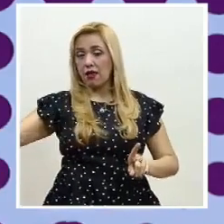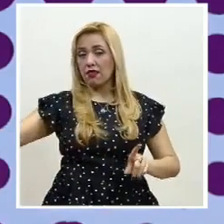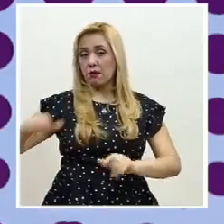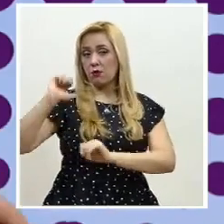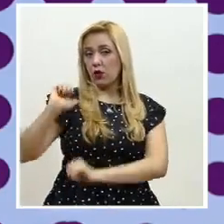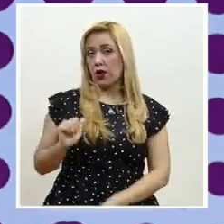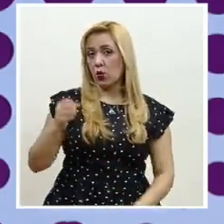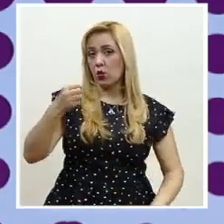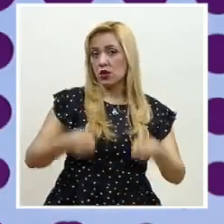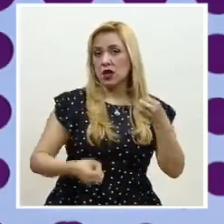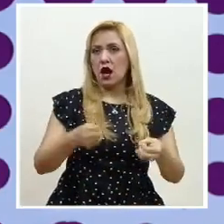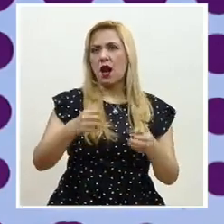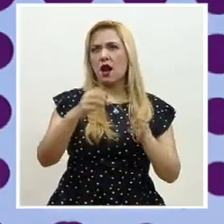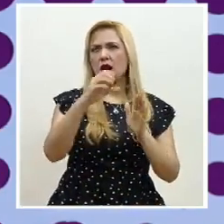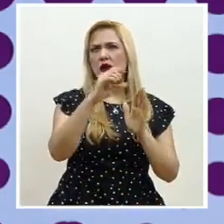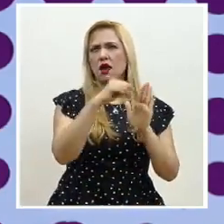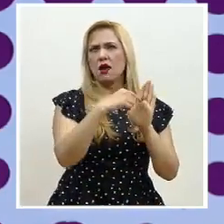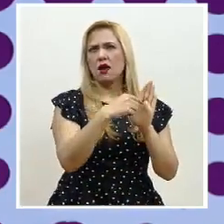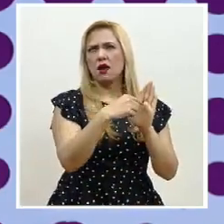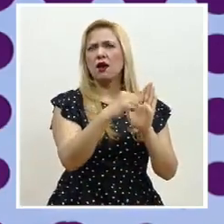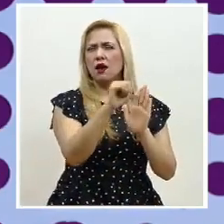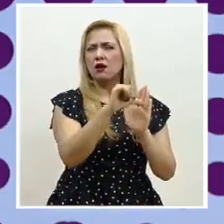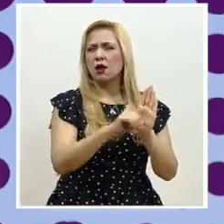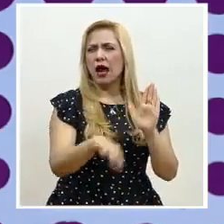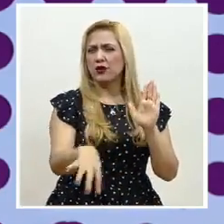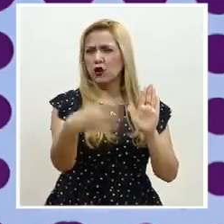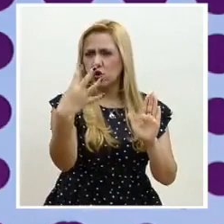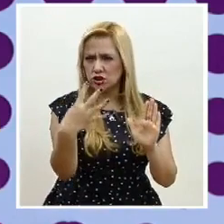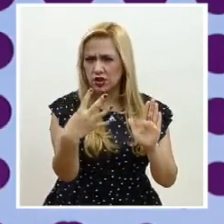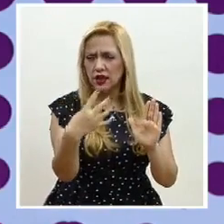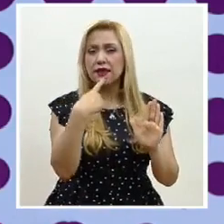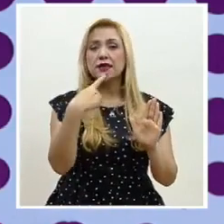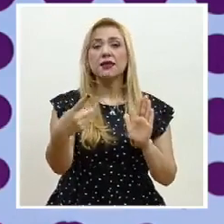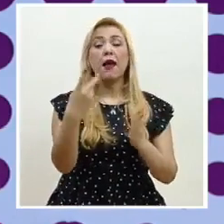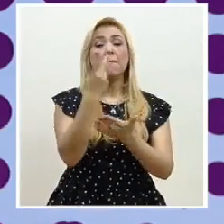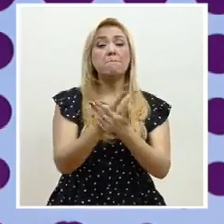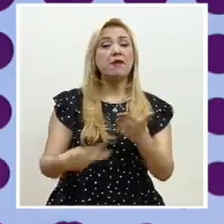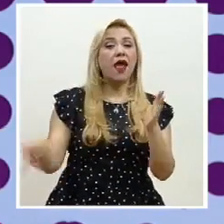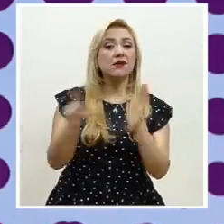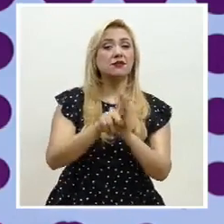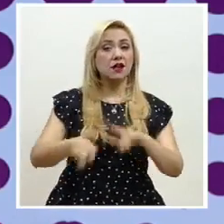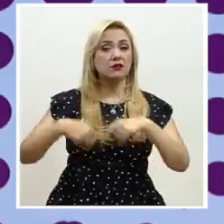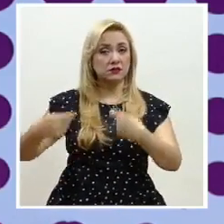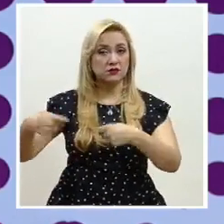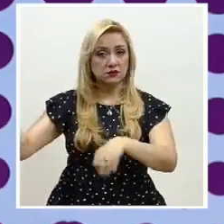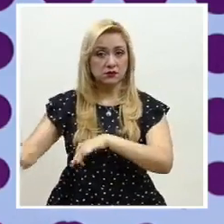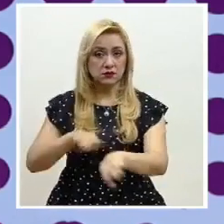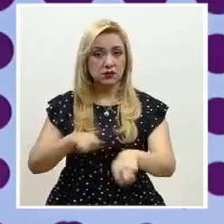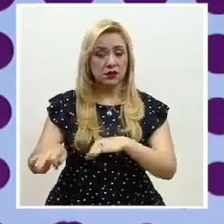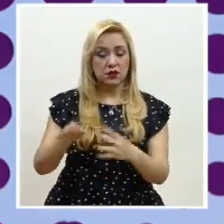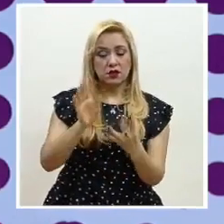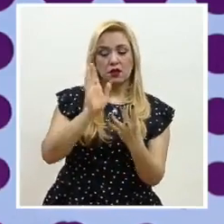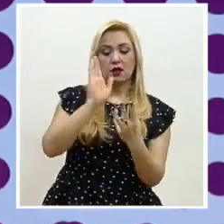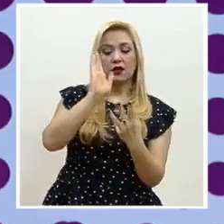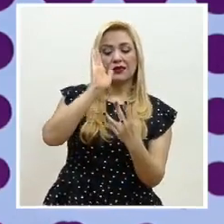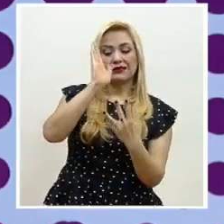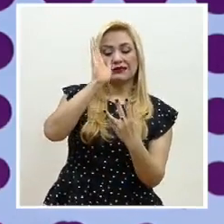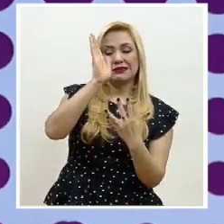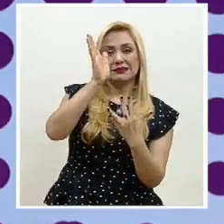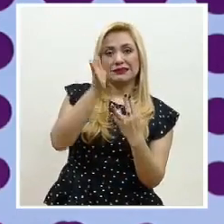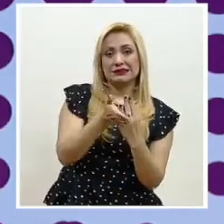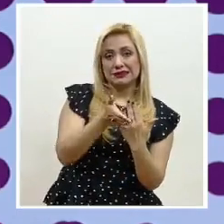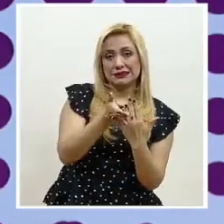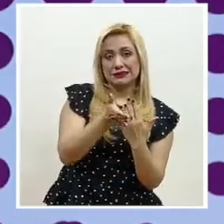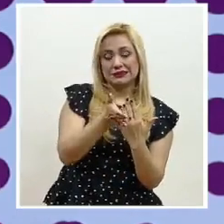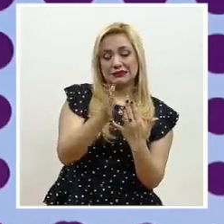puedo equivocarme, te decía que se exigiría que de las plazas de secretarios de estudio y cuenta, las 2/3 partes fueran de la carrera,